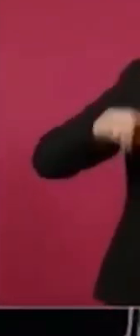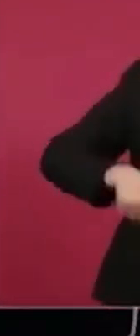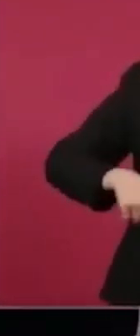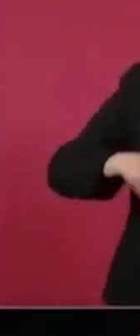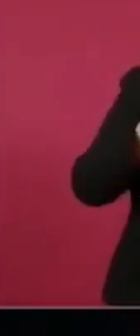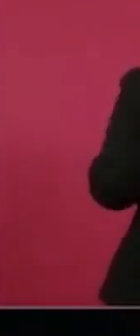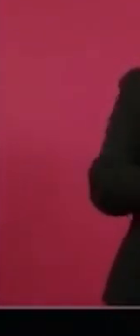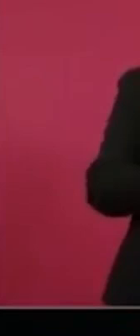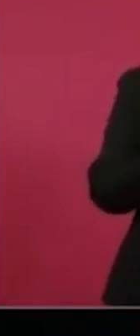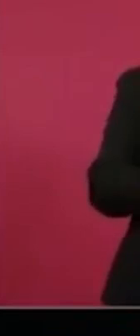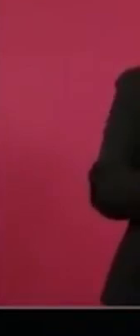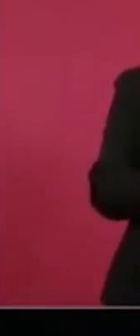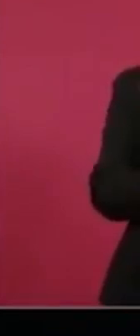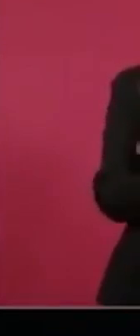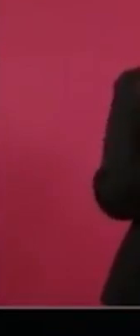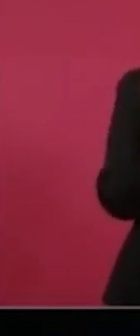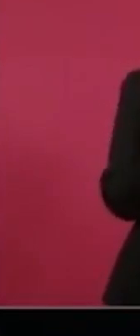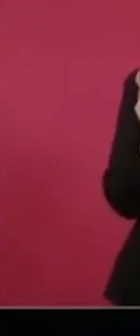Lansing,